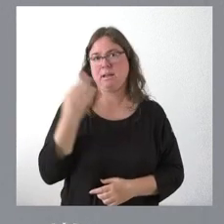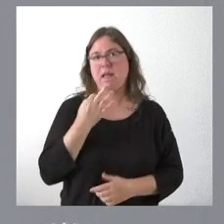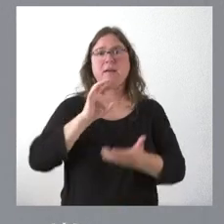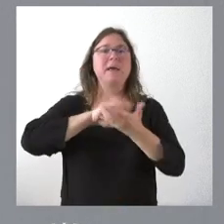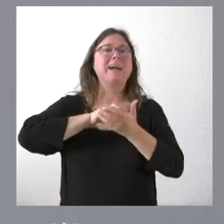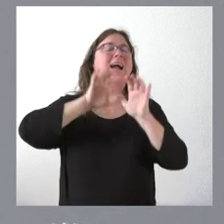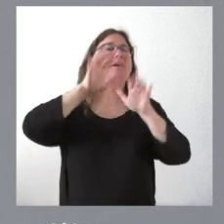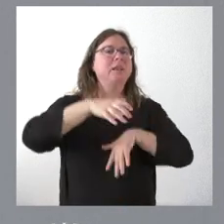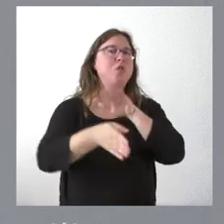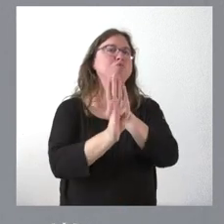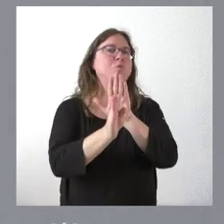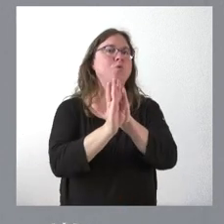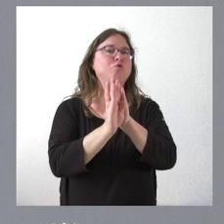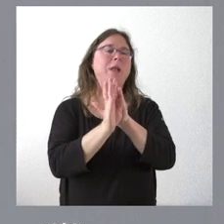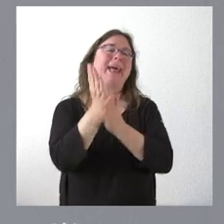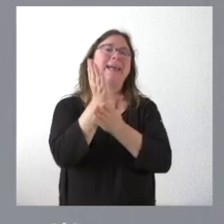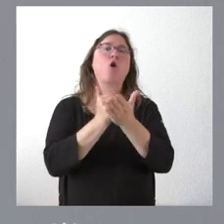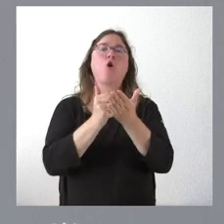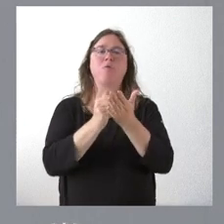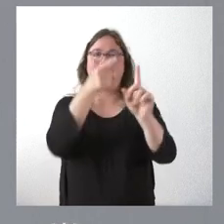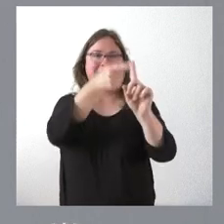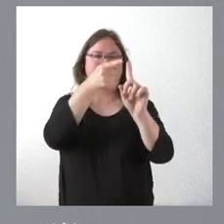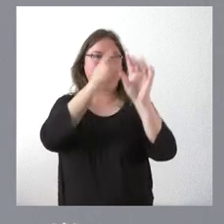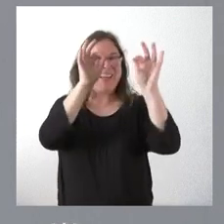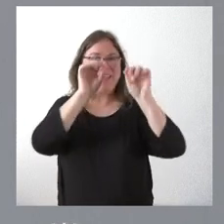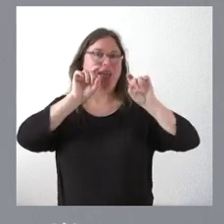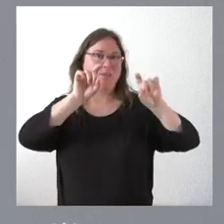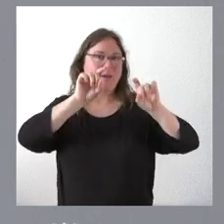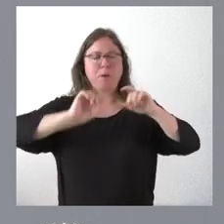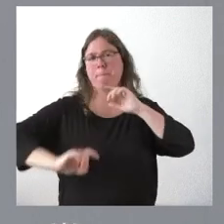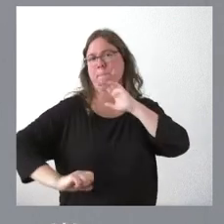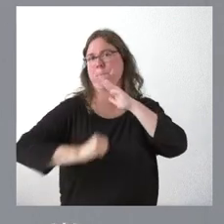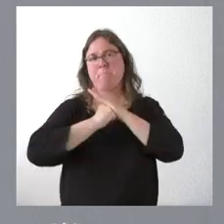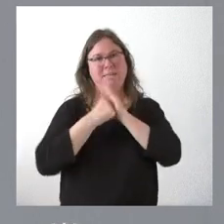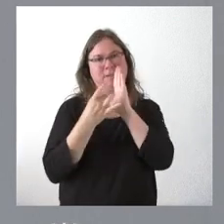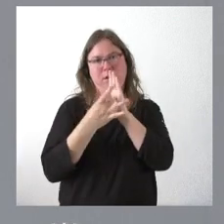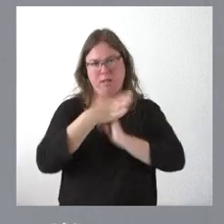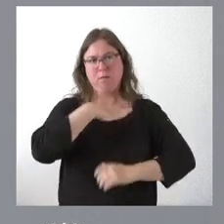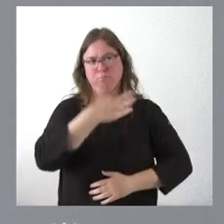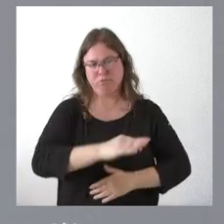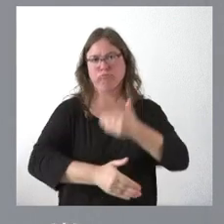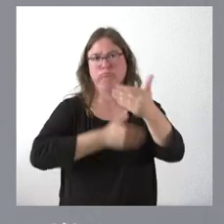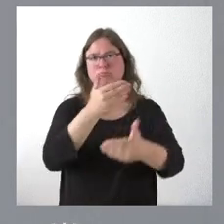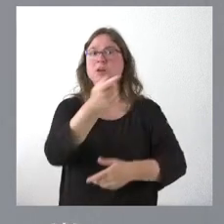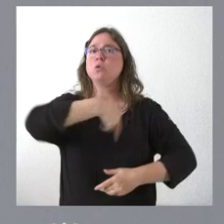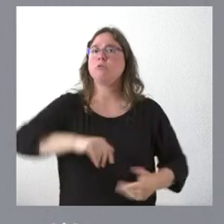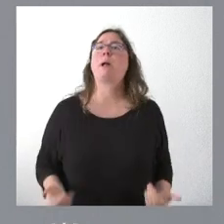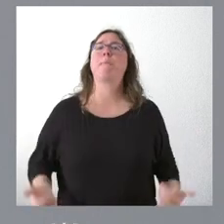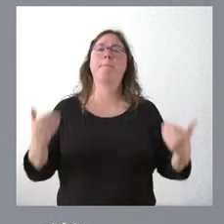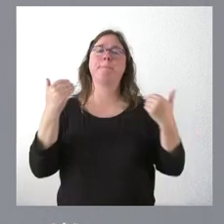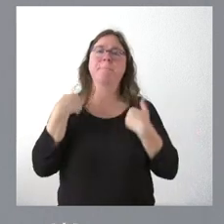León siga siendo una comunidad referente en materia educativa con la máxima calidad posible. Nosotros vamos a ejercer las competencias que